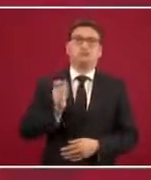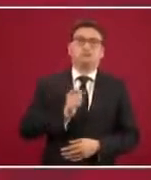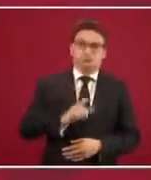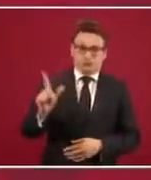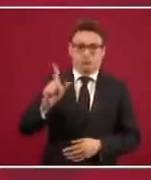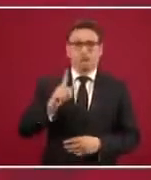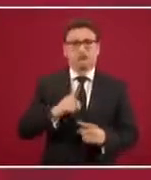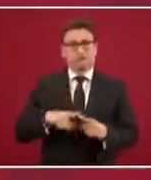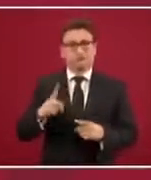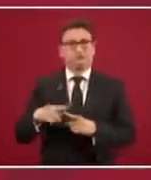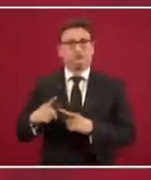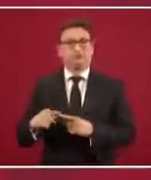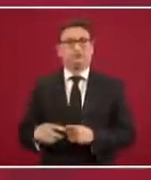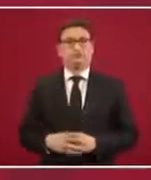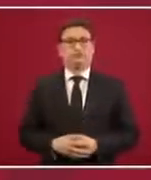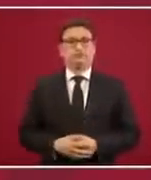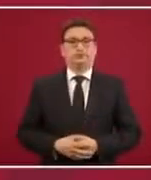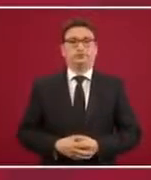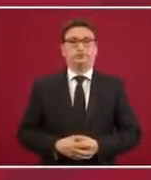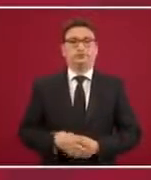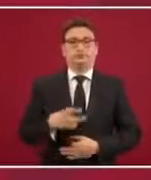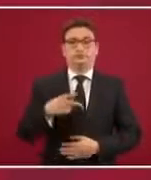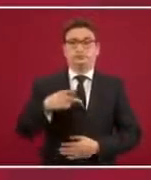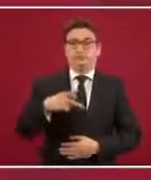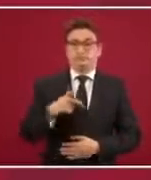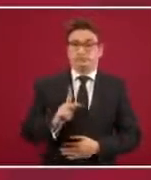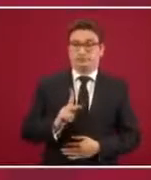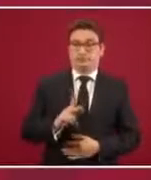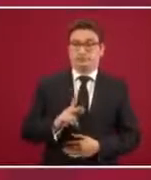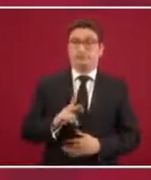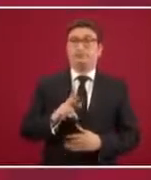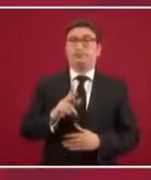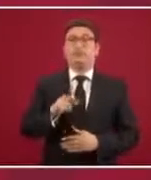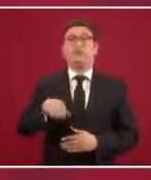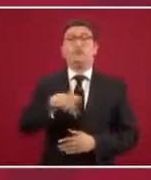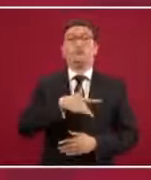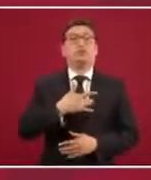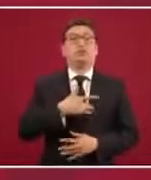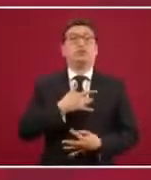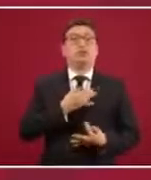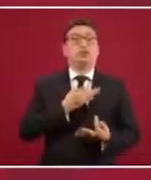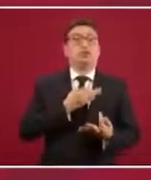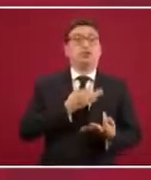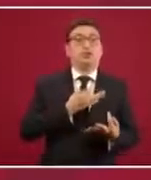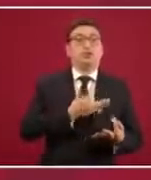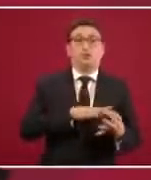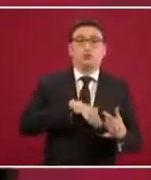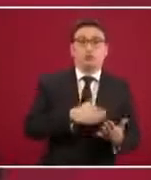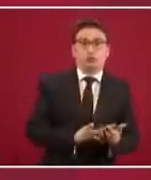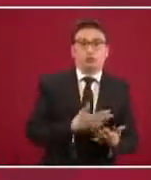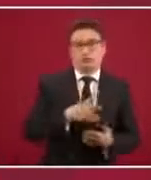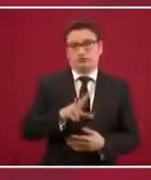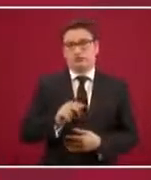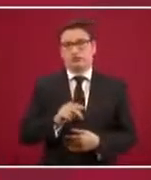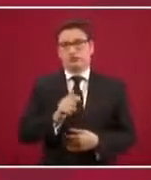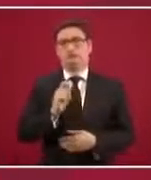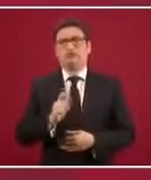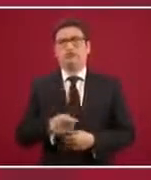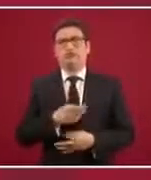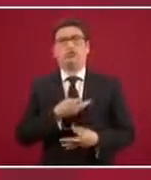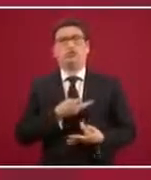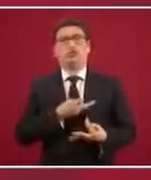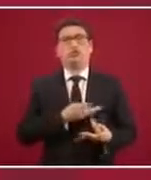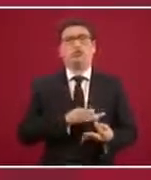profesionales, técnicos, pero que no se vaya a caer en la tentación de empezar a